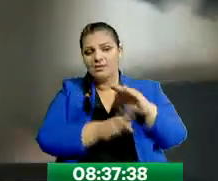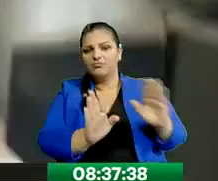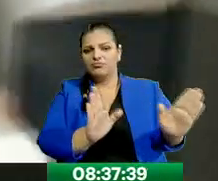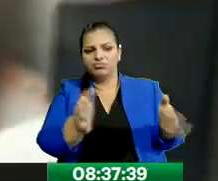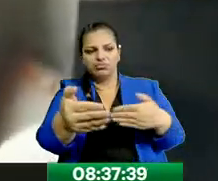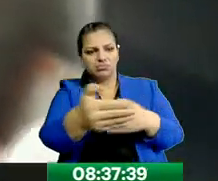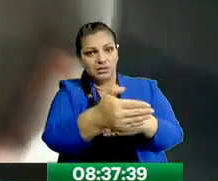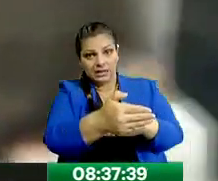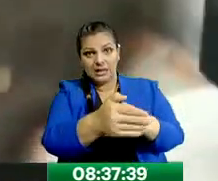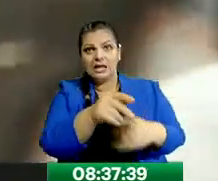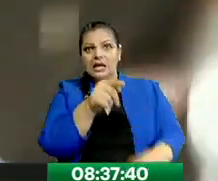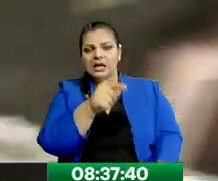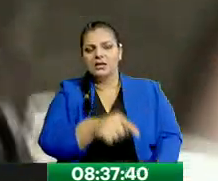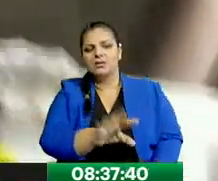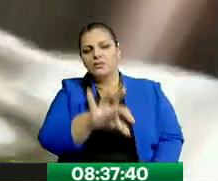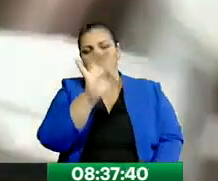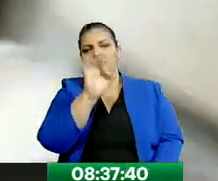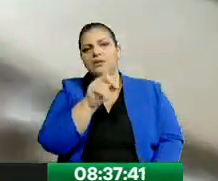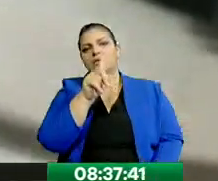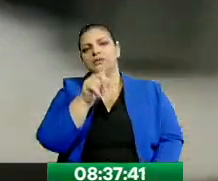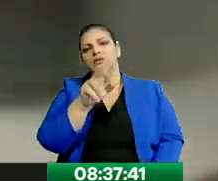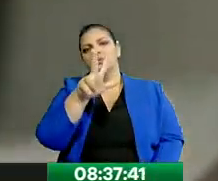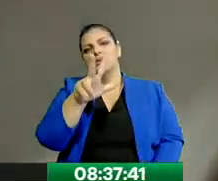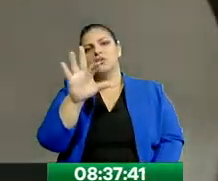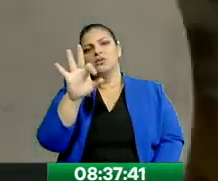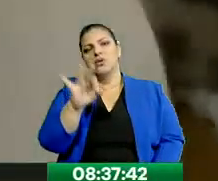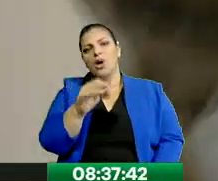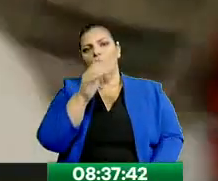encuentra 139 fundas